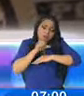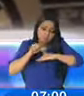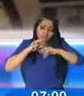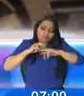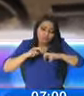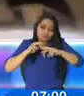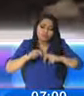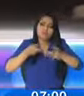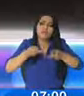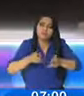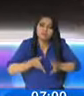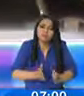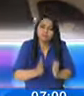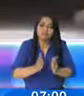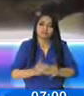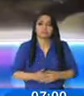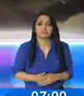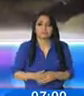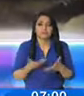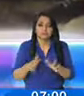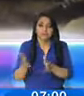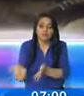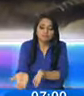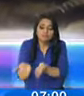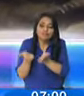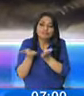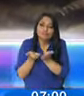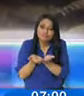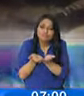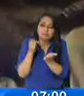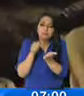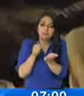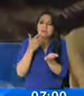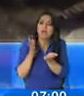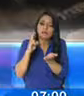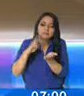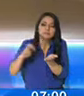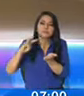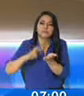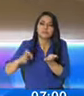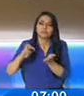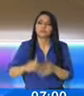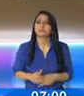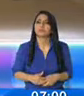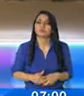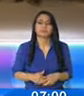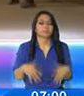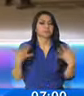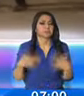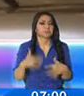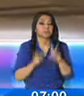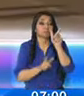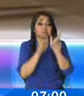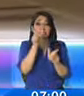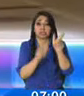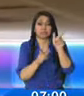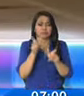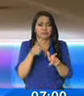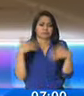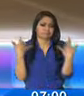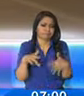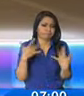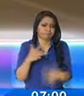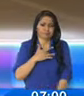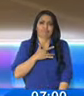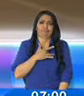devorándose ya se realizó el levantamiento y para realizar las respectivas investigaciones Nunca falta la crítica a estos deshumanizados